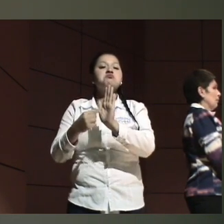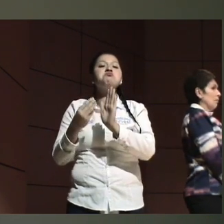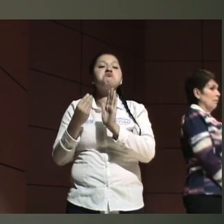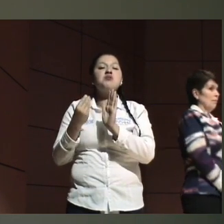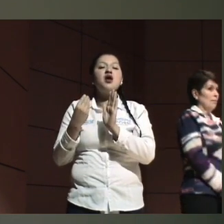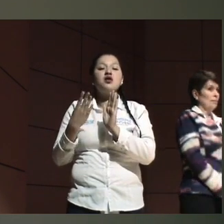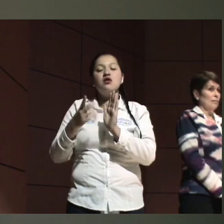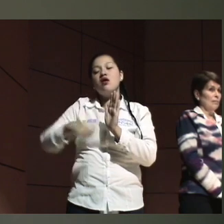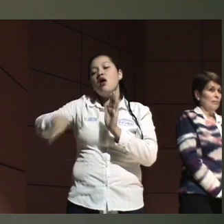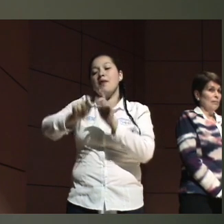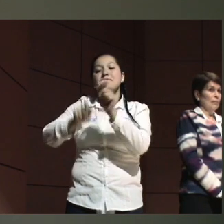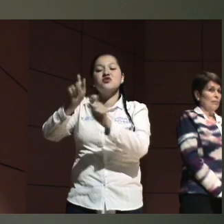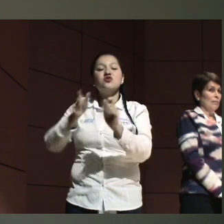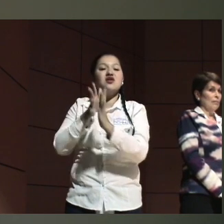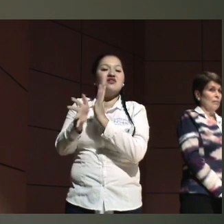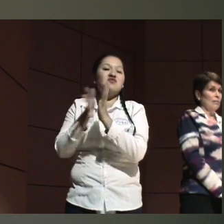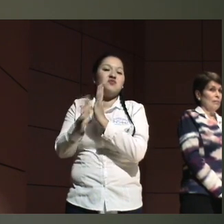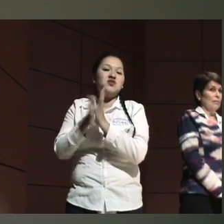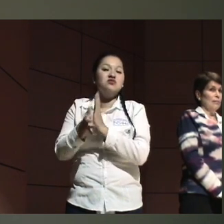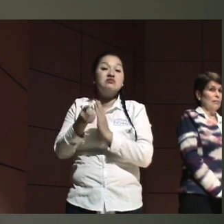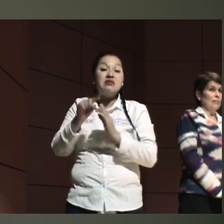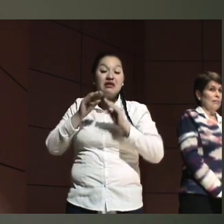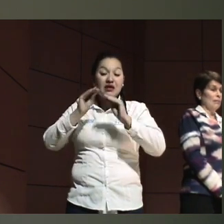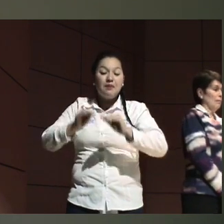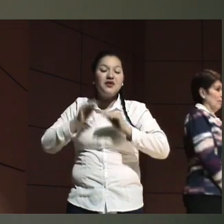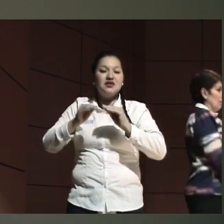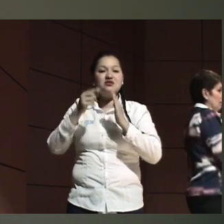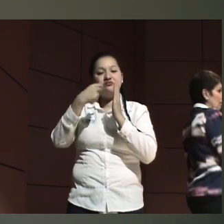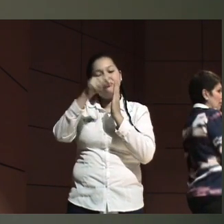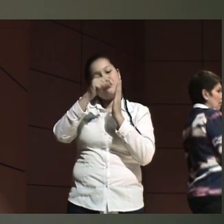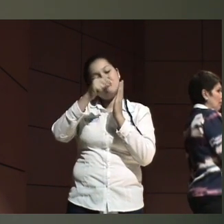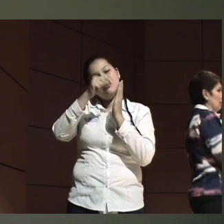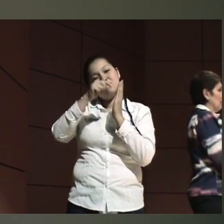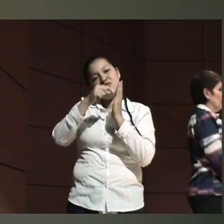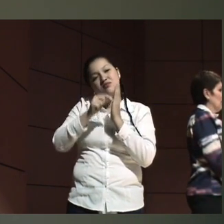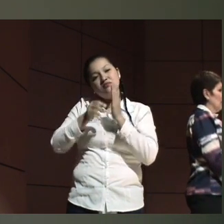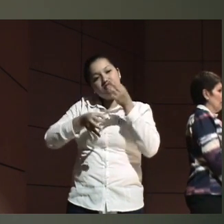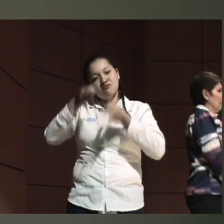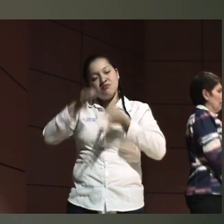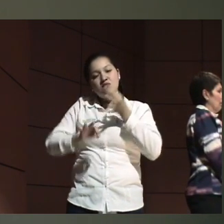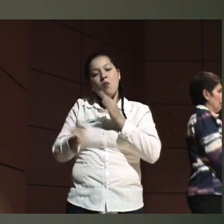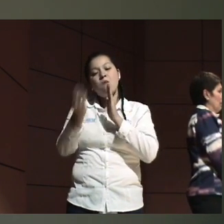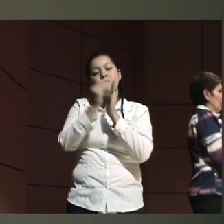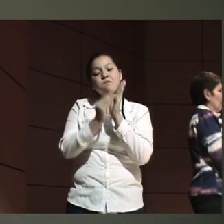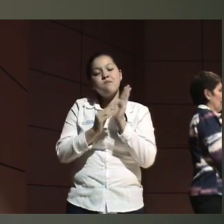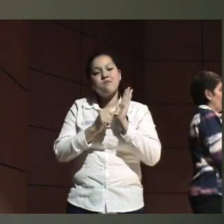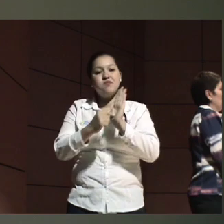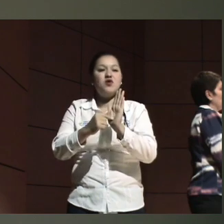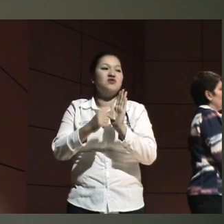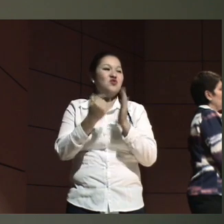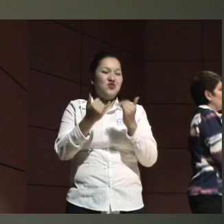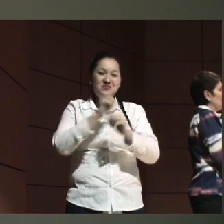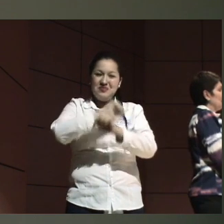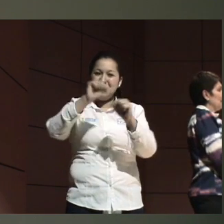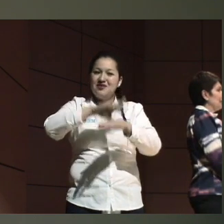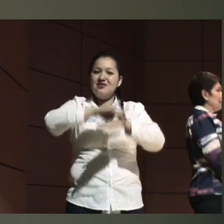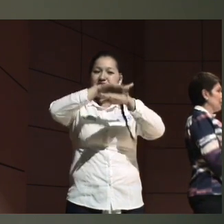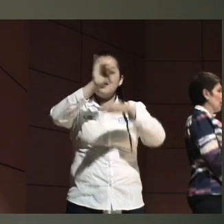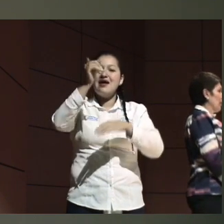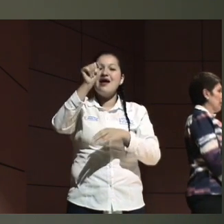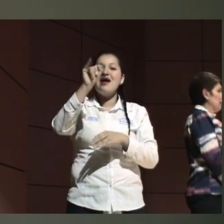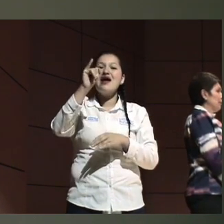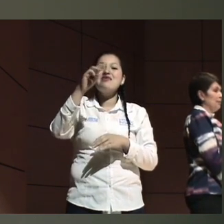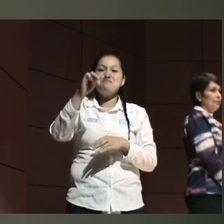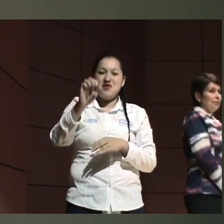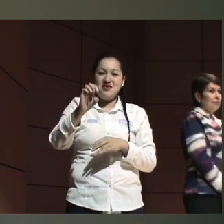capacitación de nuestros peritos que se han empezado a impactar el currículo aunque el doctor jaime esta mañana decía